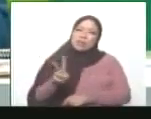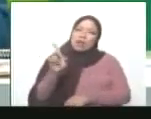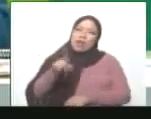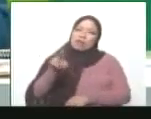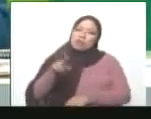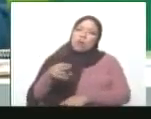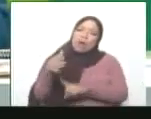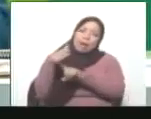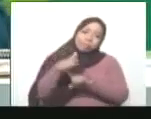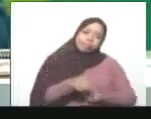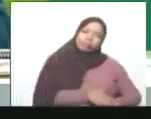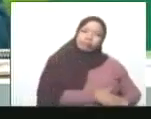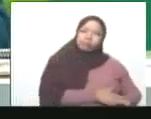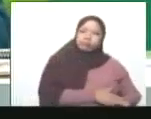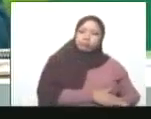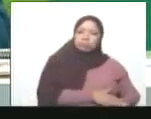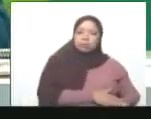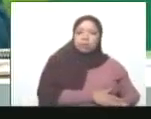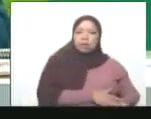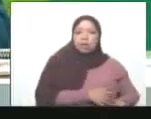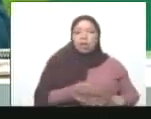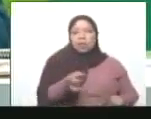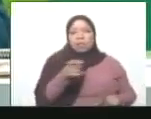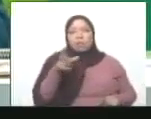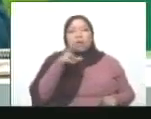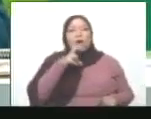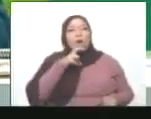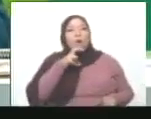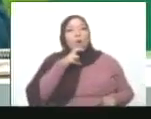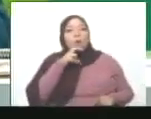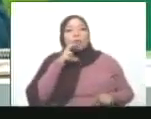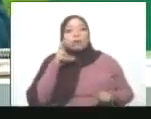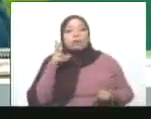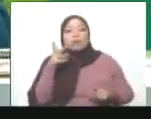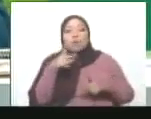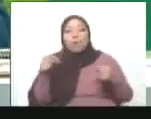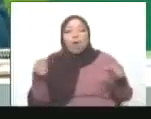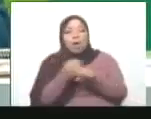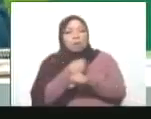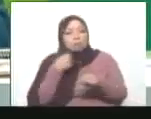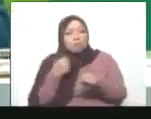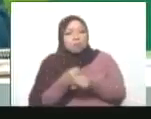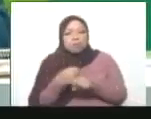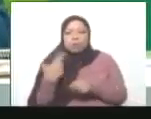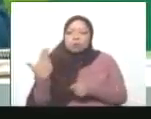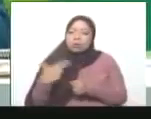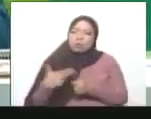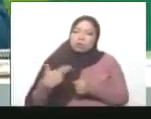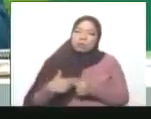imperialista ni que busca los recursos ni tierra que no le corresponde